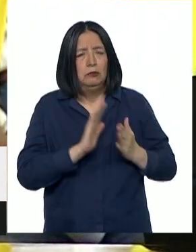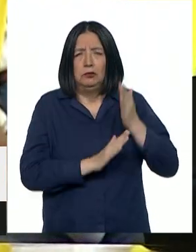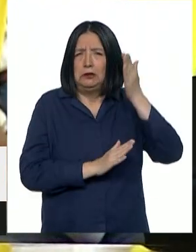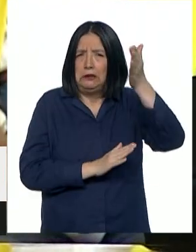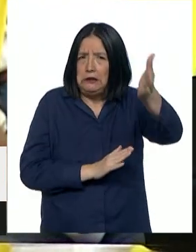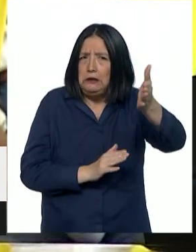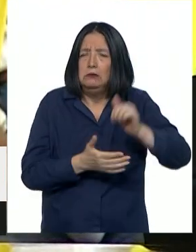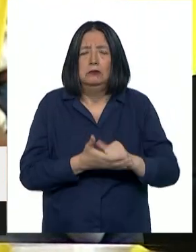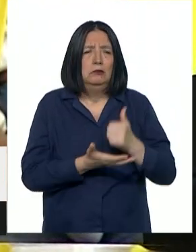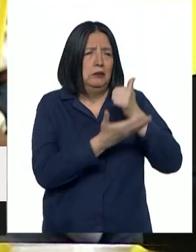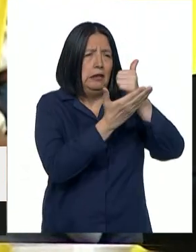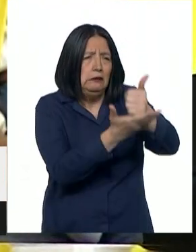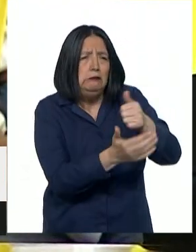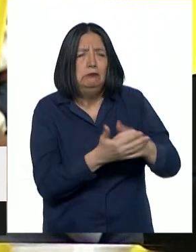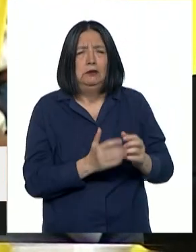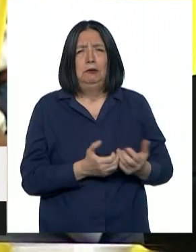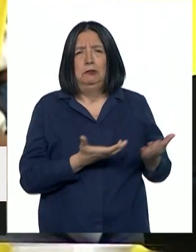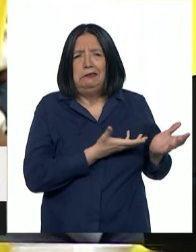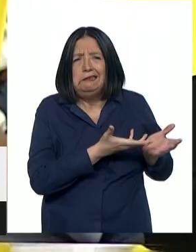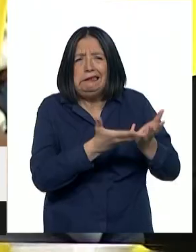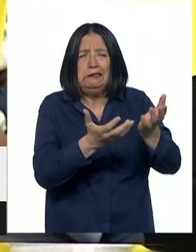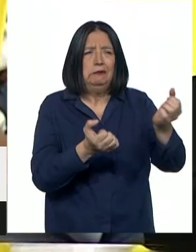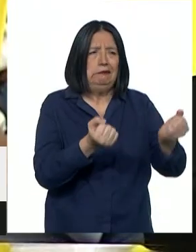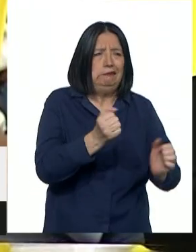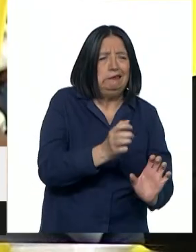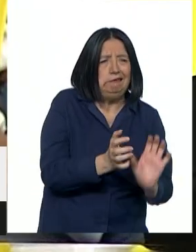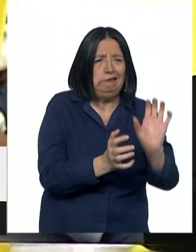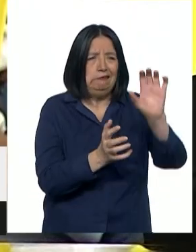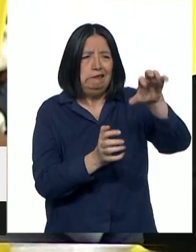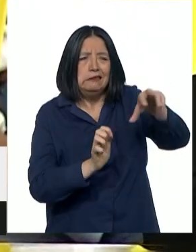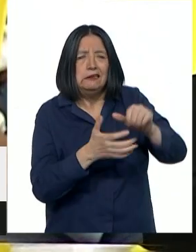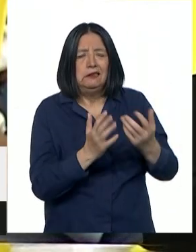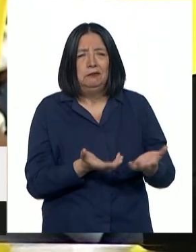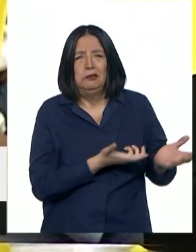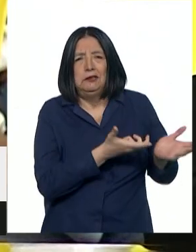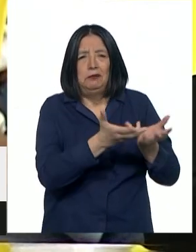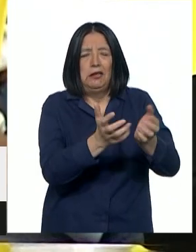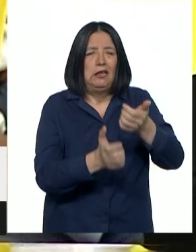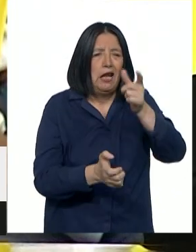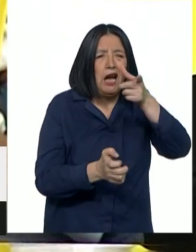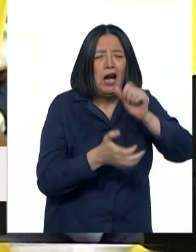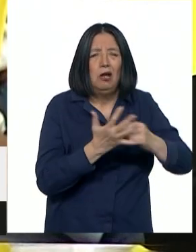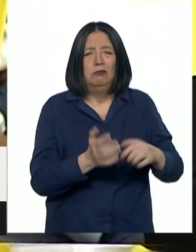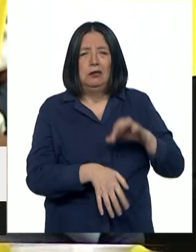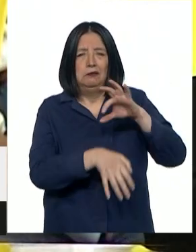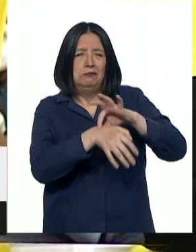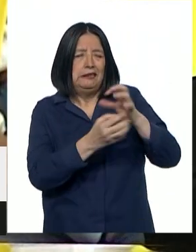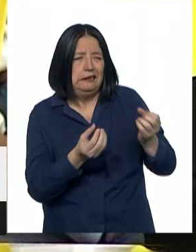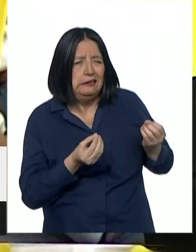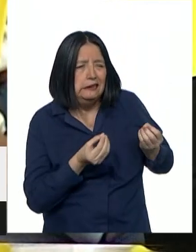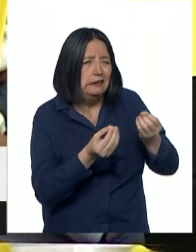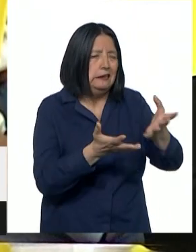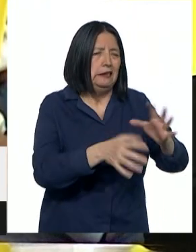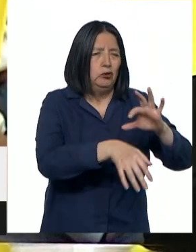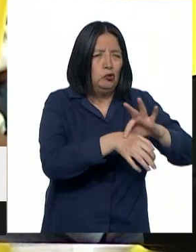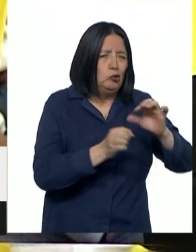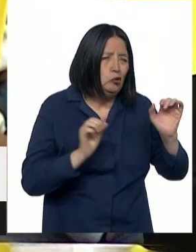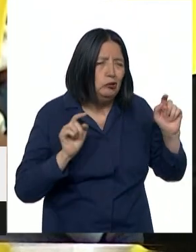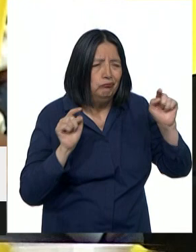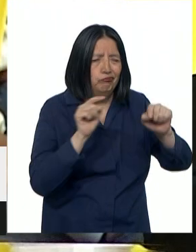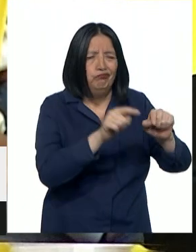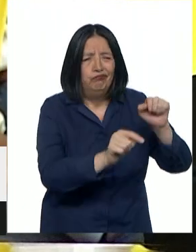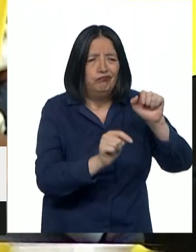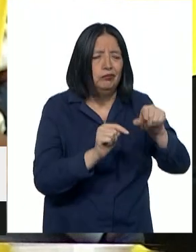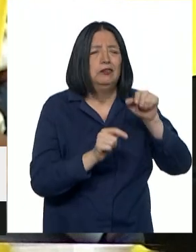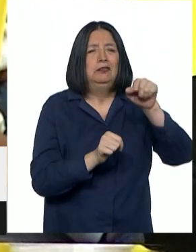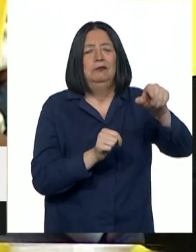ayuda humanitaria, con maquinarias, con agua, medicinas, campañas médicas y demás, para